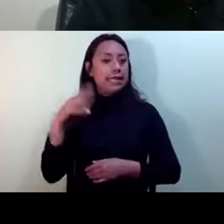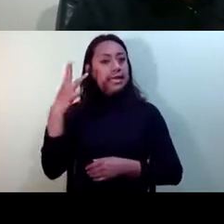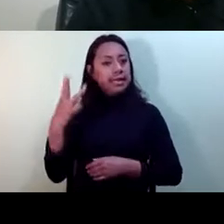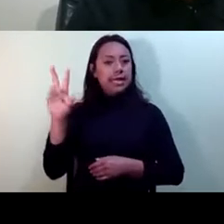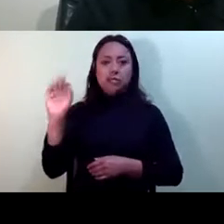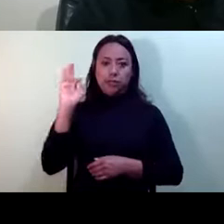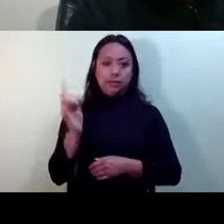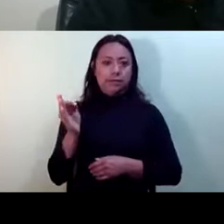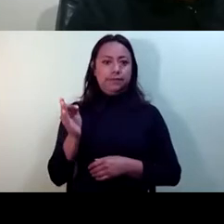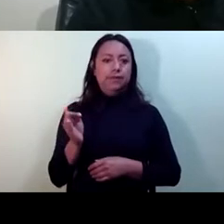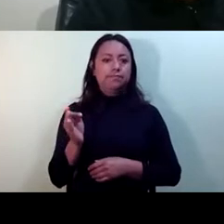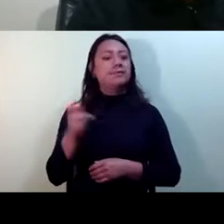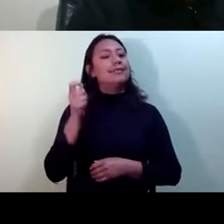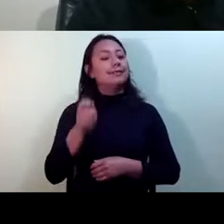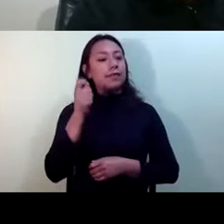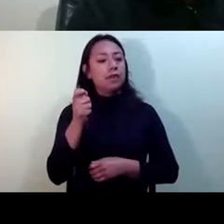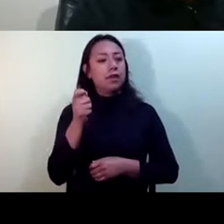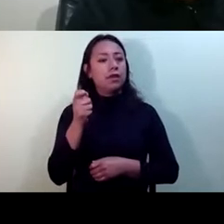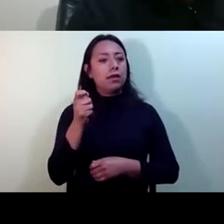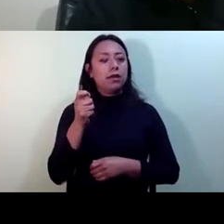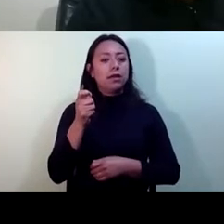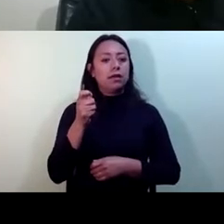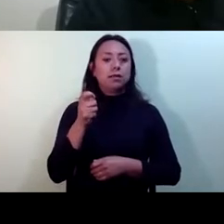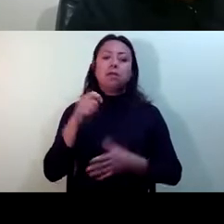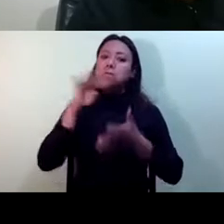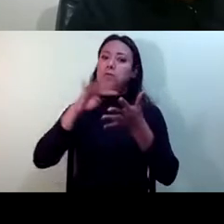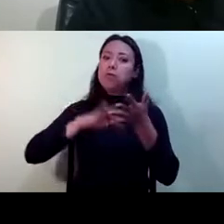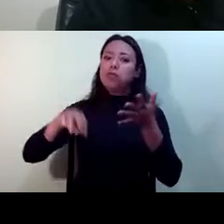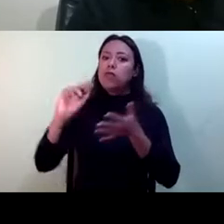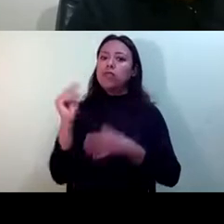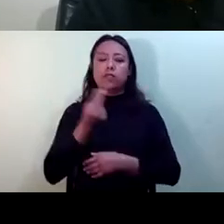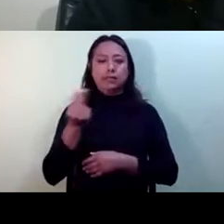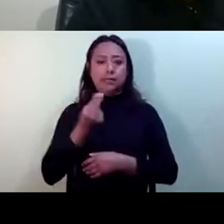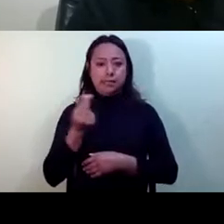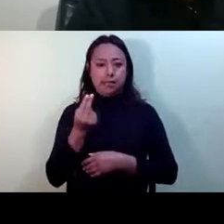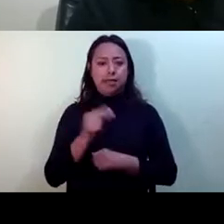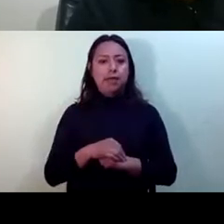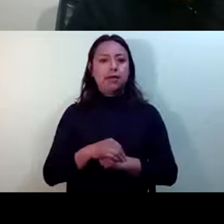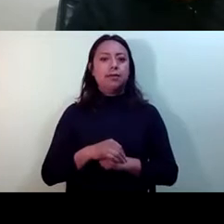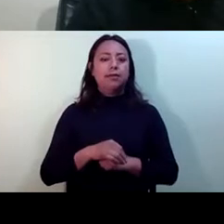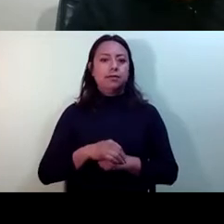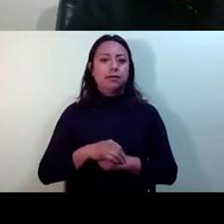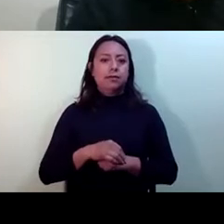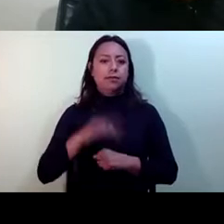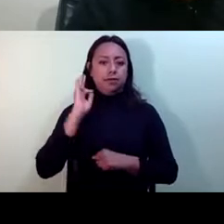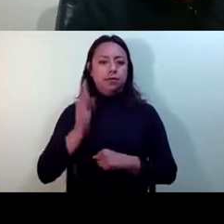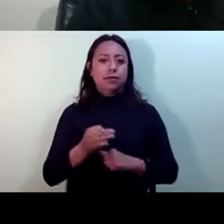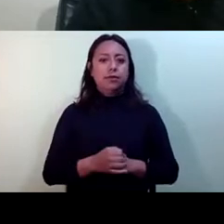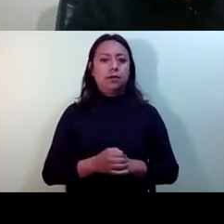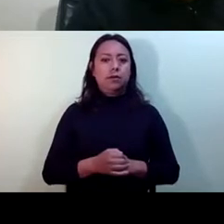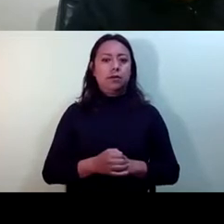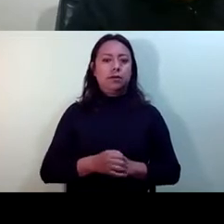contra. Por lo tanto, se aprueba obviar la lectura del orden del día. Y se aprueba el orden. Era el mismo